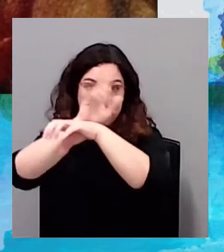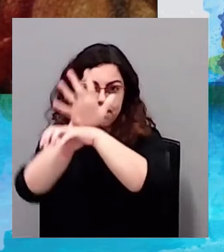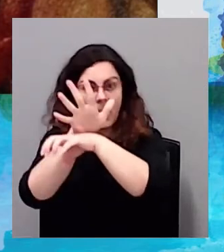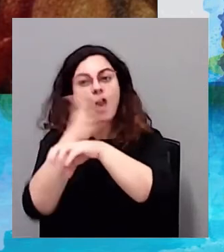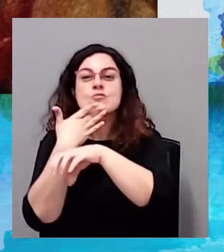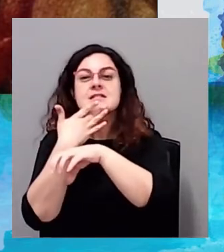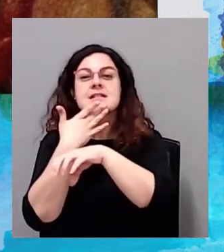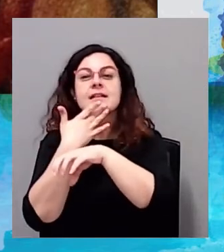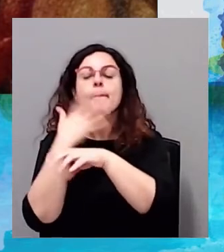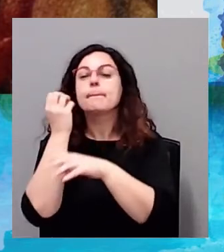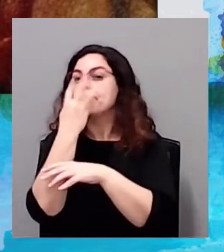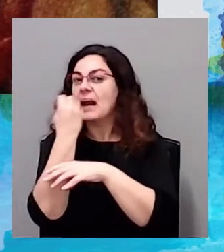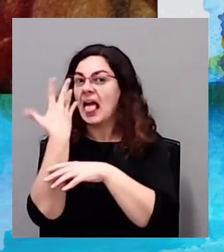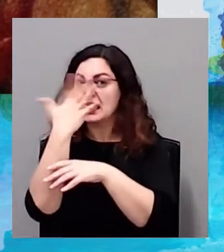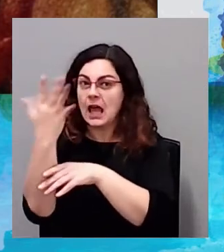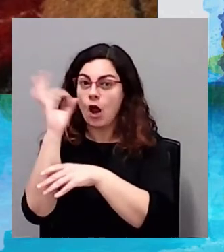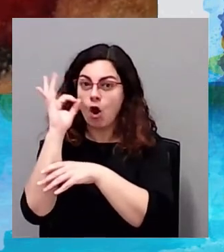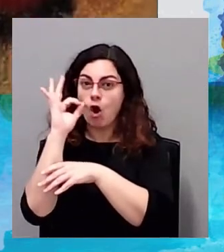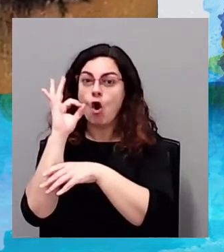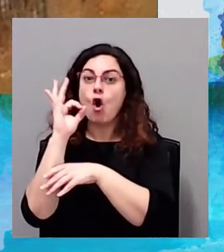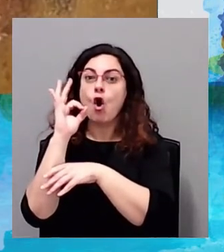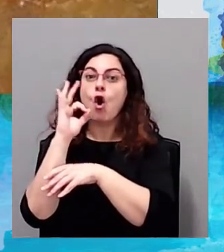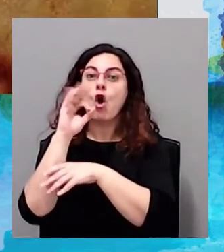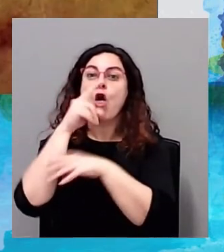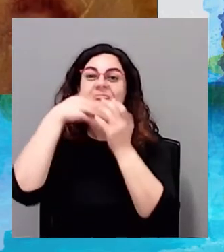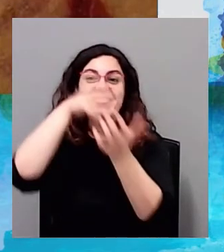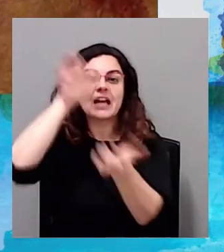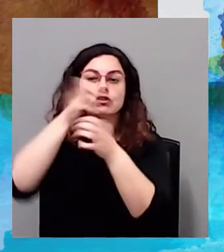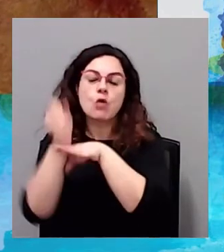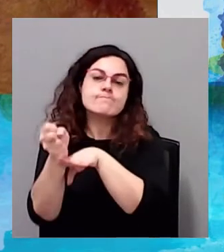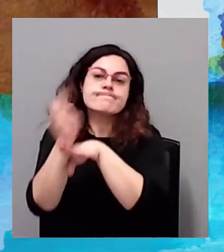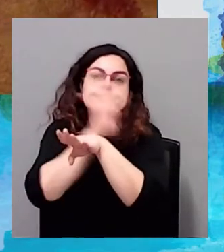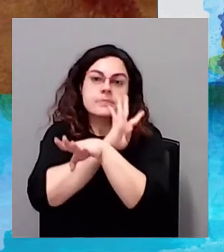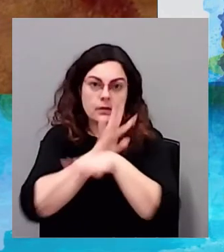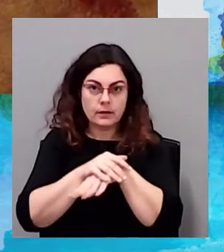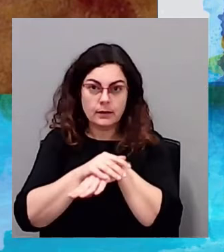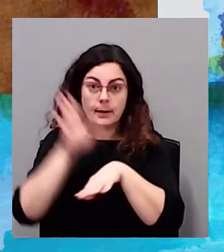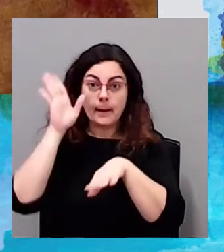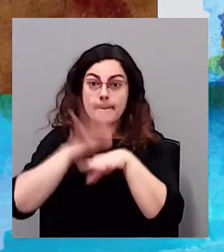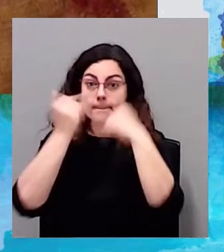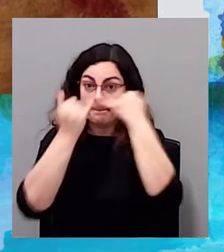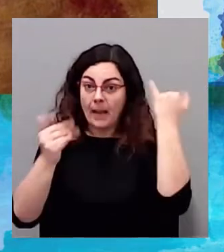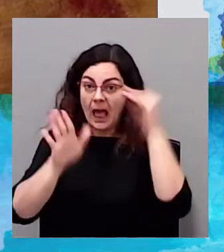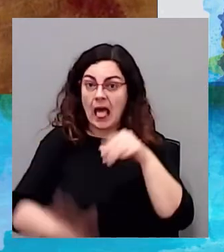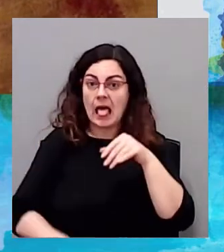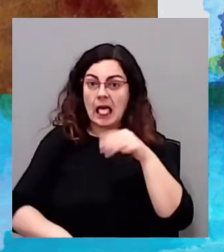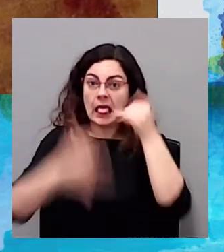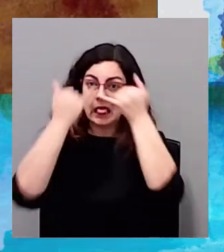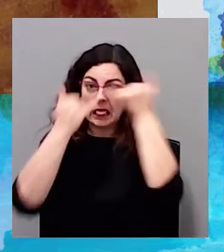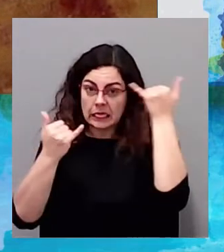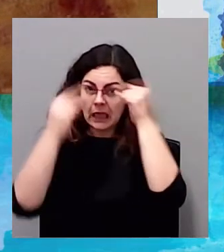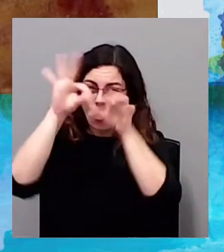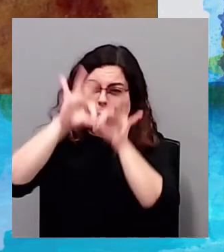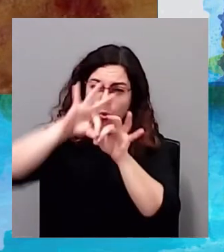monte o la cresta espinosa de un dinosaurio. Las patas, demasiado estilizadas, casi como si fueran de un